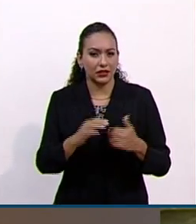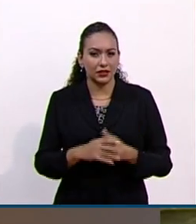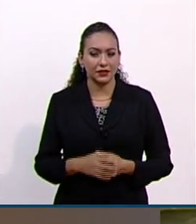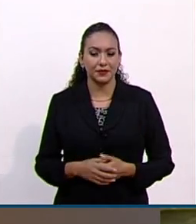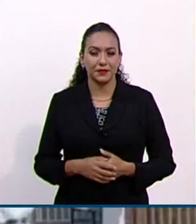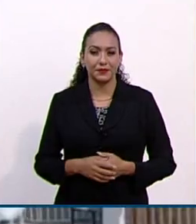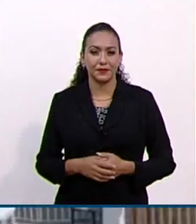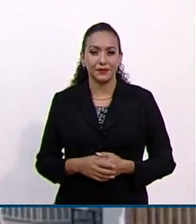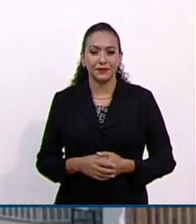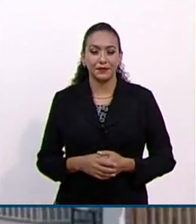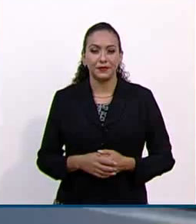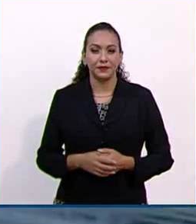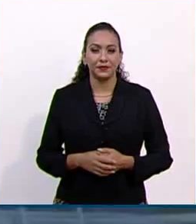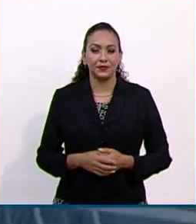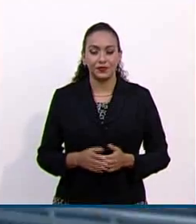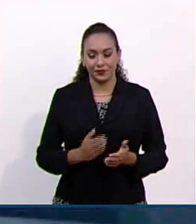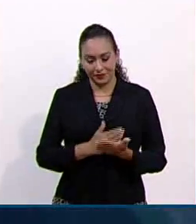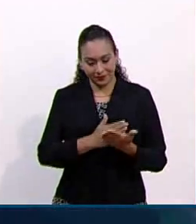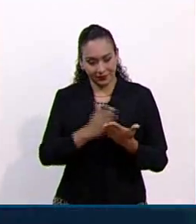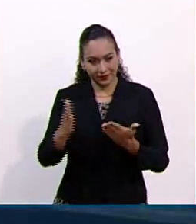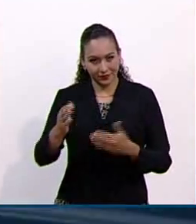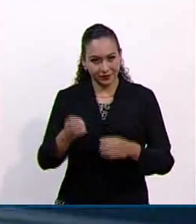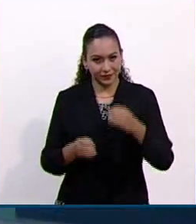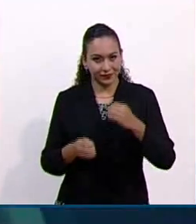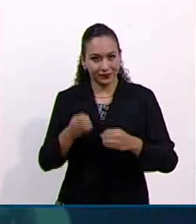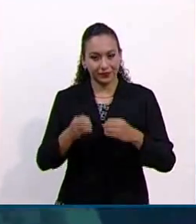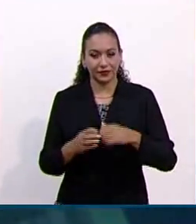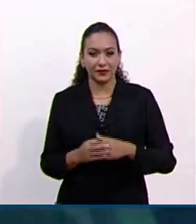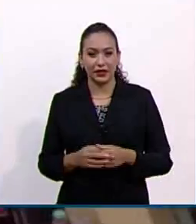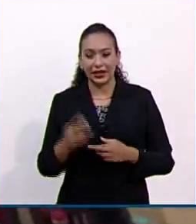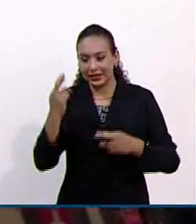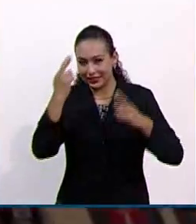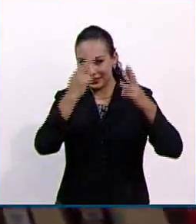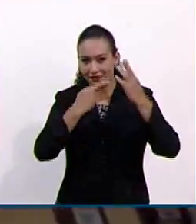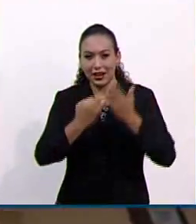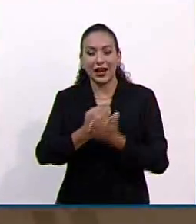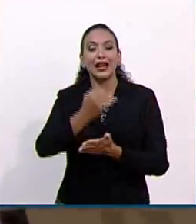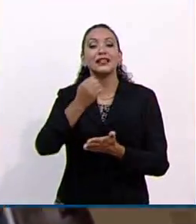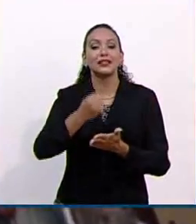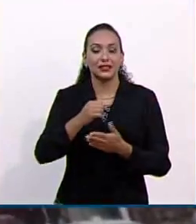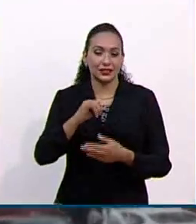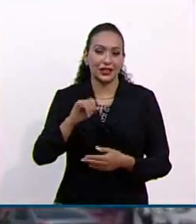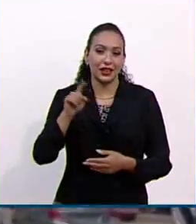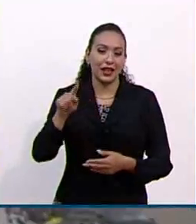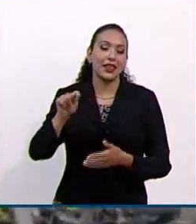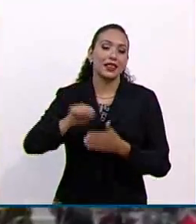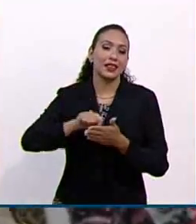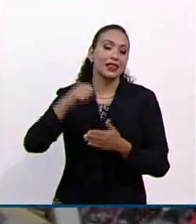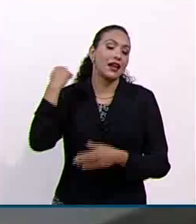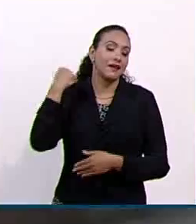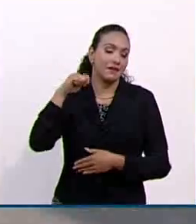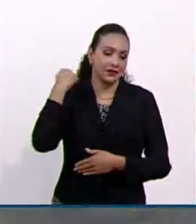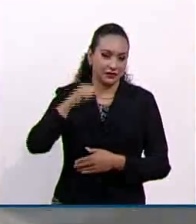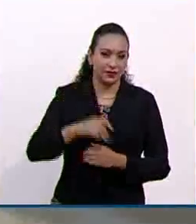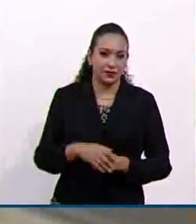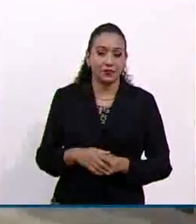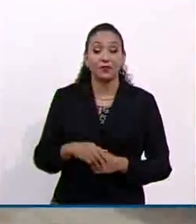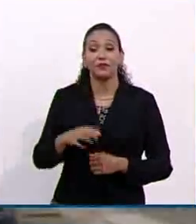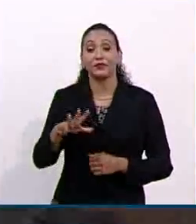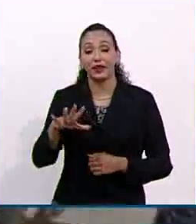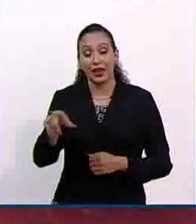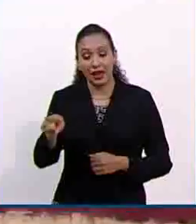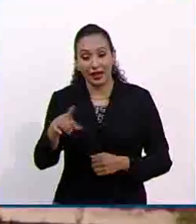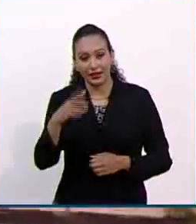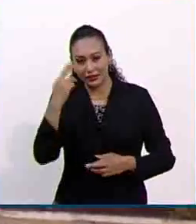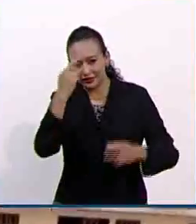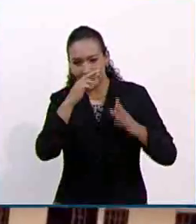Electoral. Por otra parte, la Sala confirmó la sentencia del Tribunal Electoral de Tabasco que validó los lineamientos del